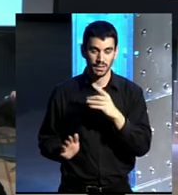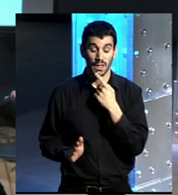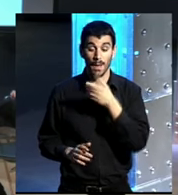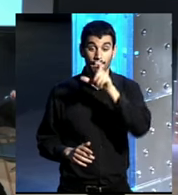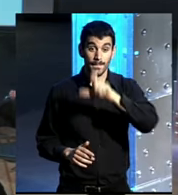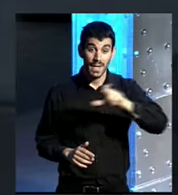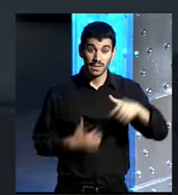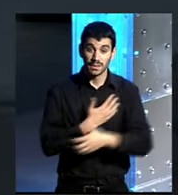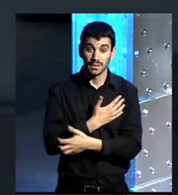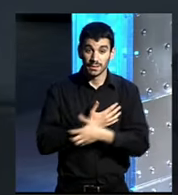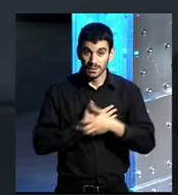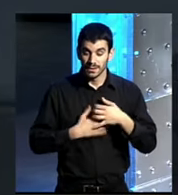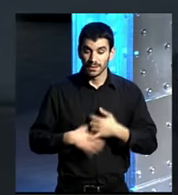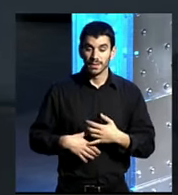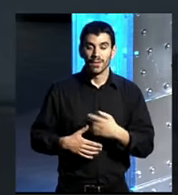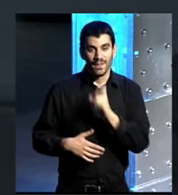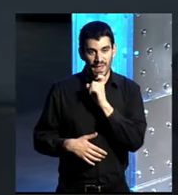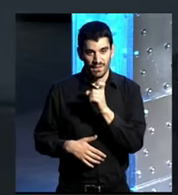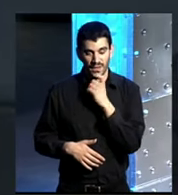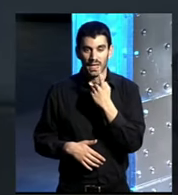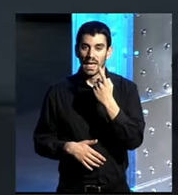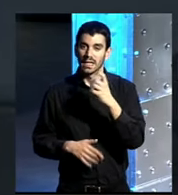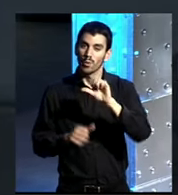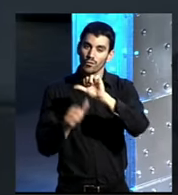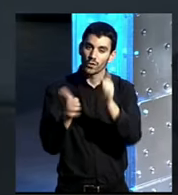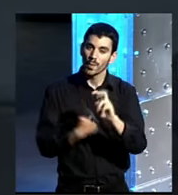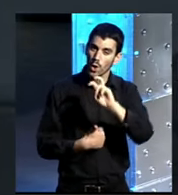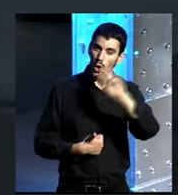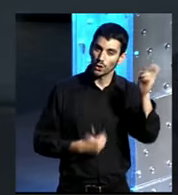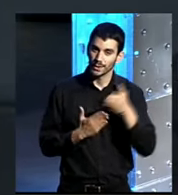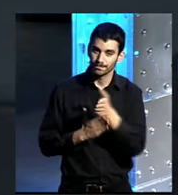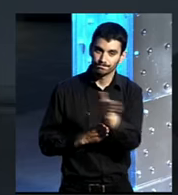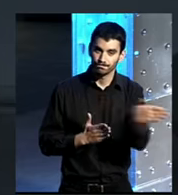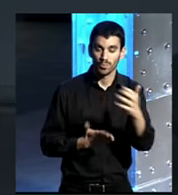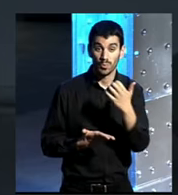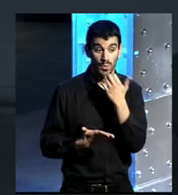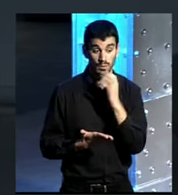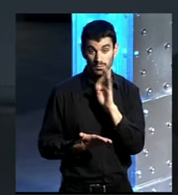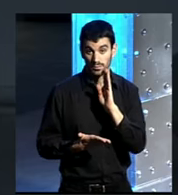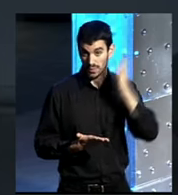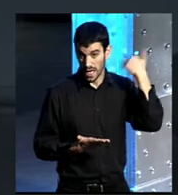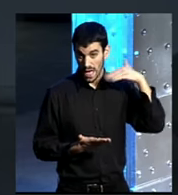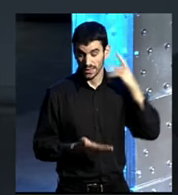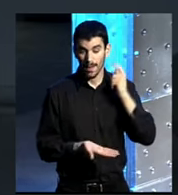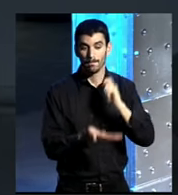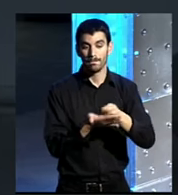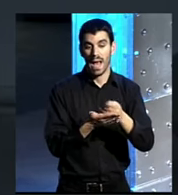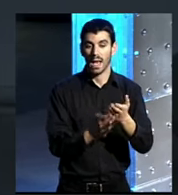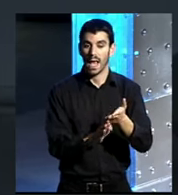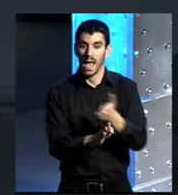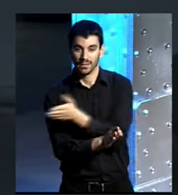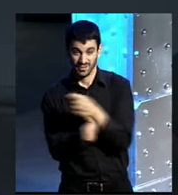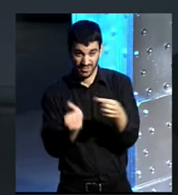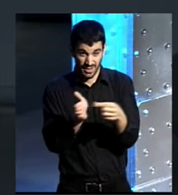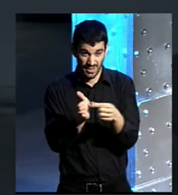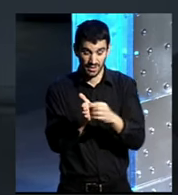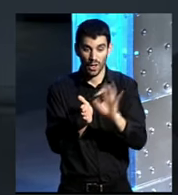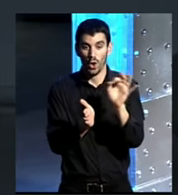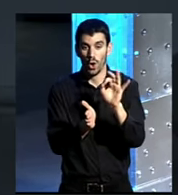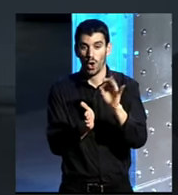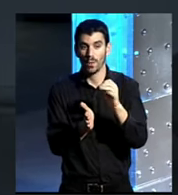es importante encontrar otros modelos diferentes, como lo que comentábamos antes de prepago o